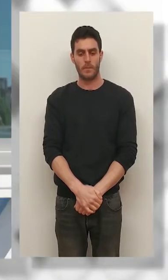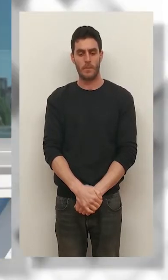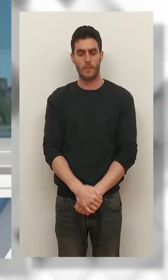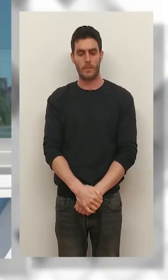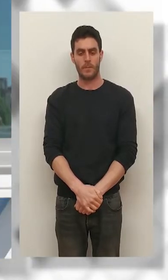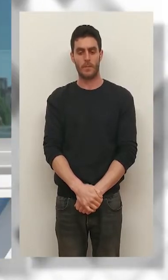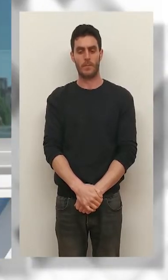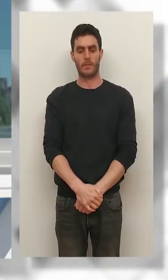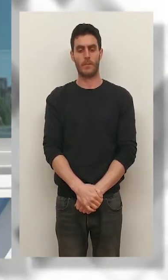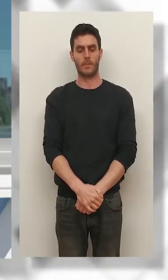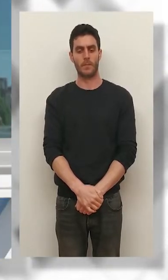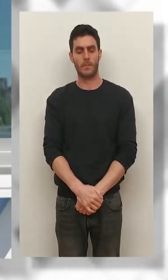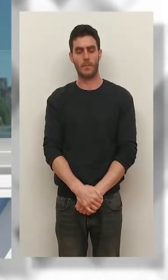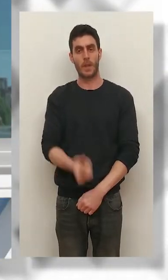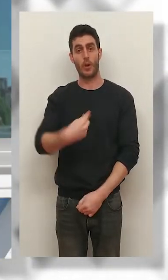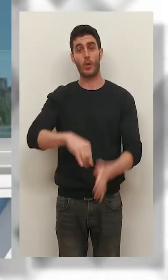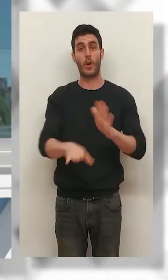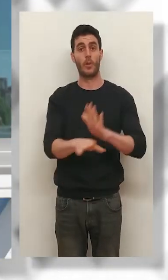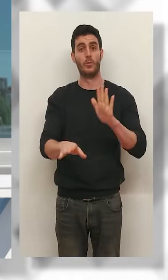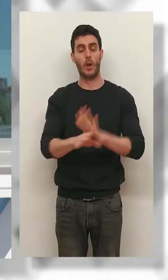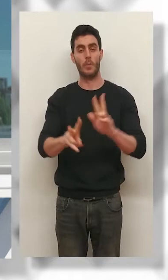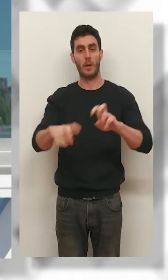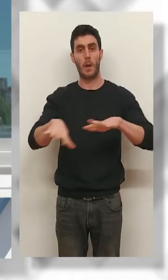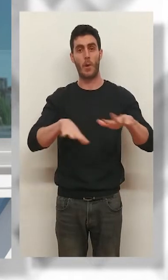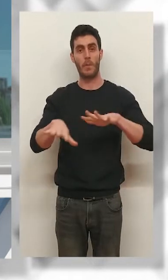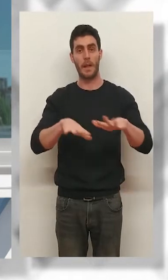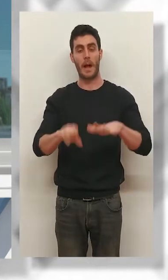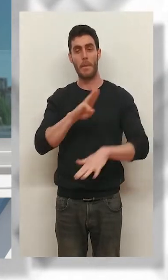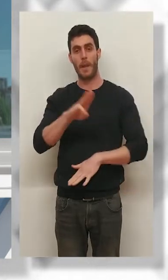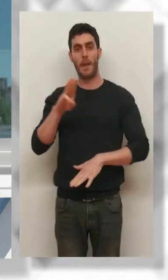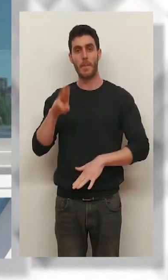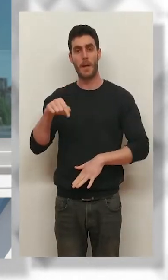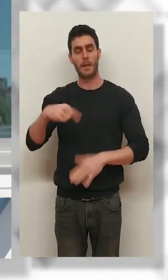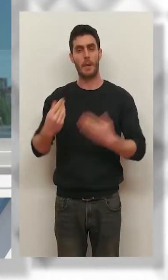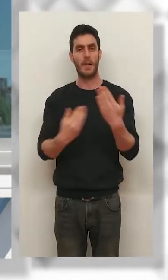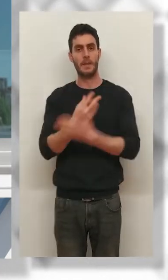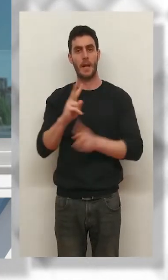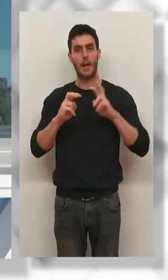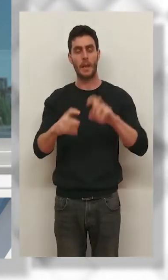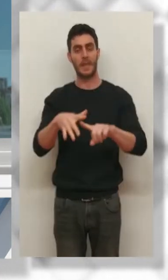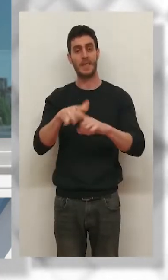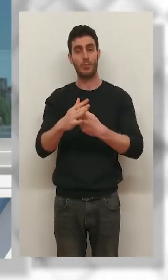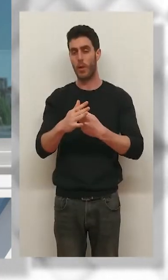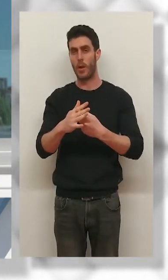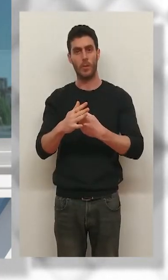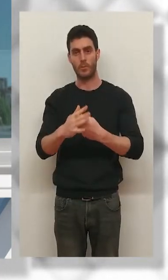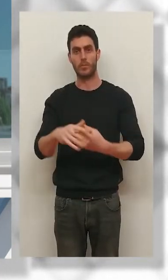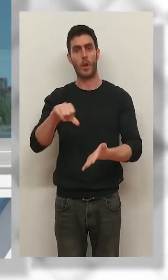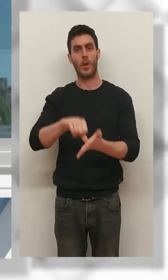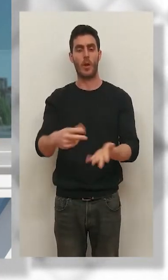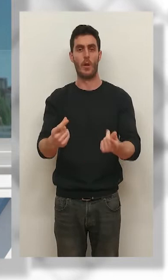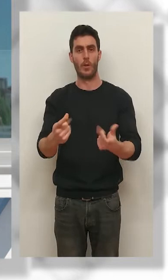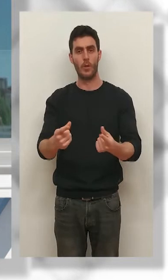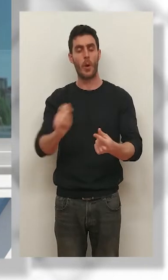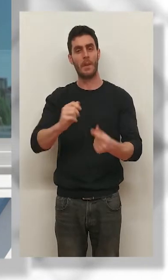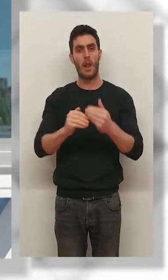Y seguimos hablándoles de movilidad. El Partido Popular ha analizado esta mañana la situación a la que se va a enfrentar la capital durante los próximos meses por las obras